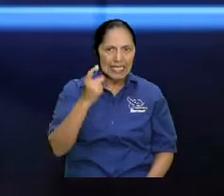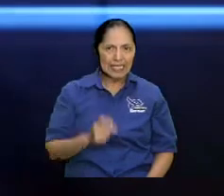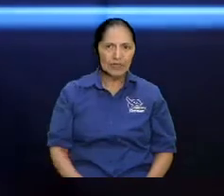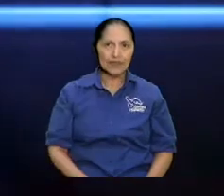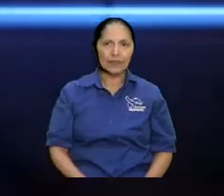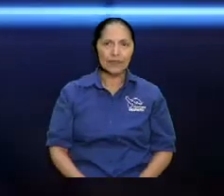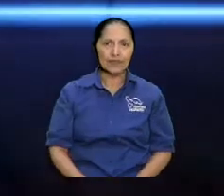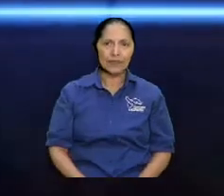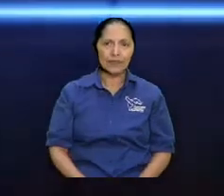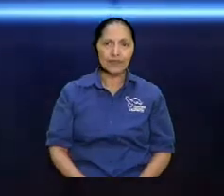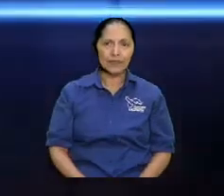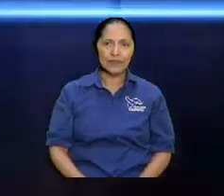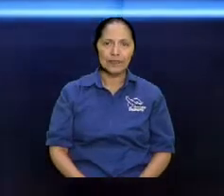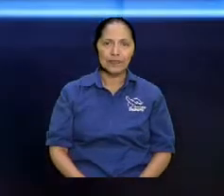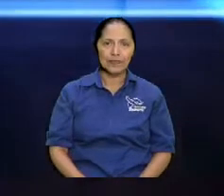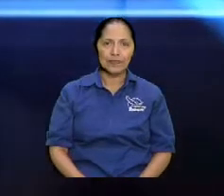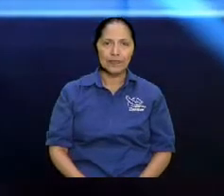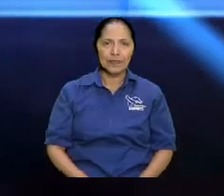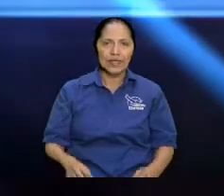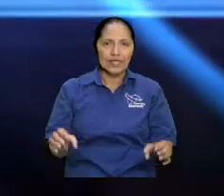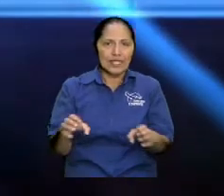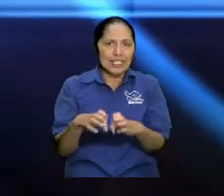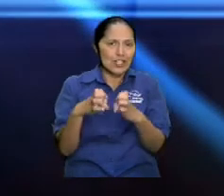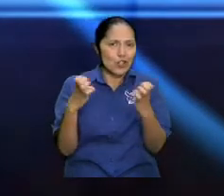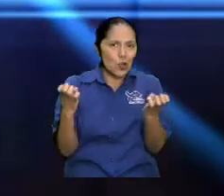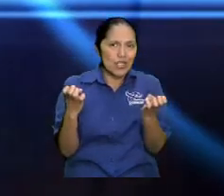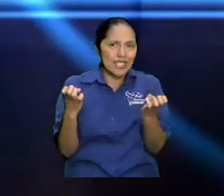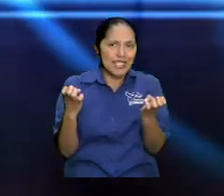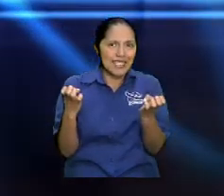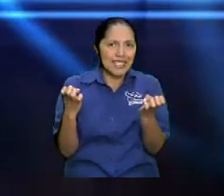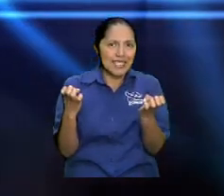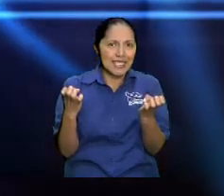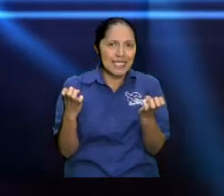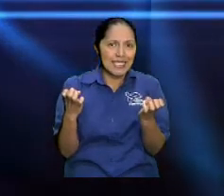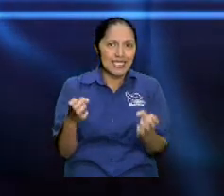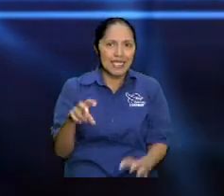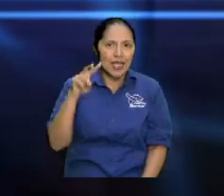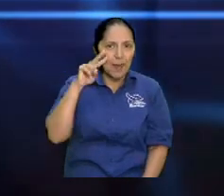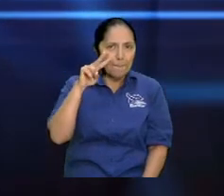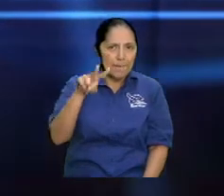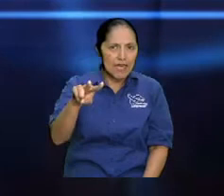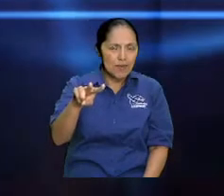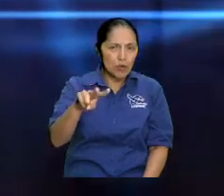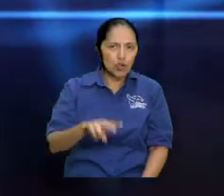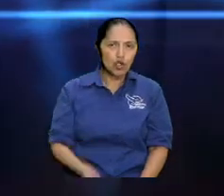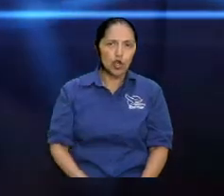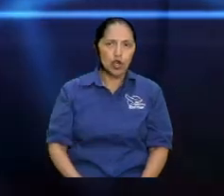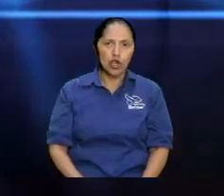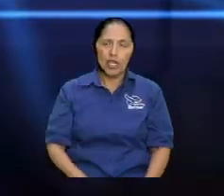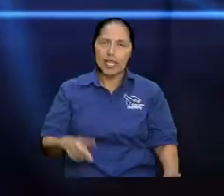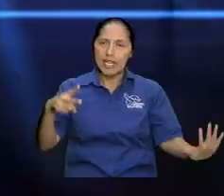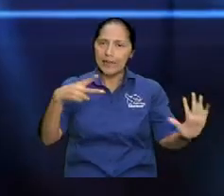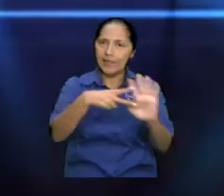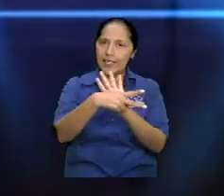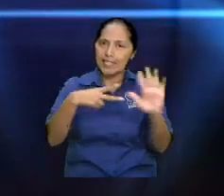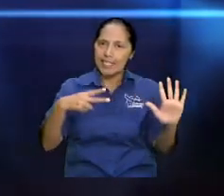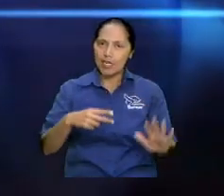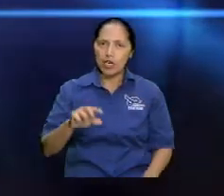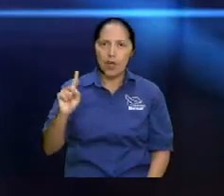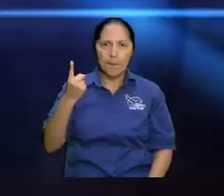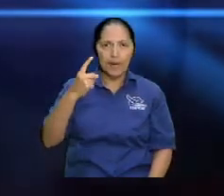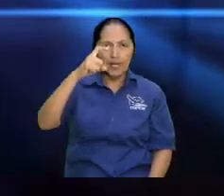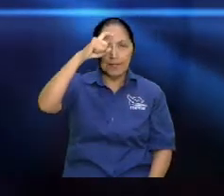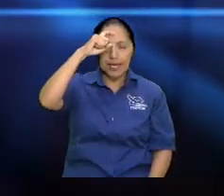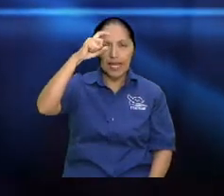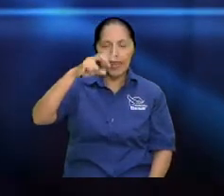ya me comprendí. Entonces, vimos este versículo que dice, 1